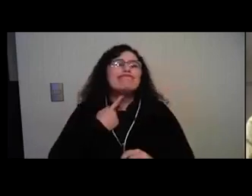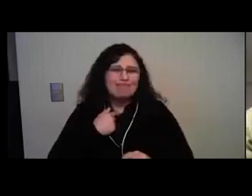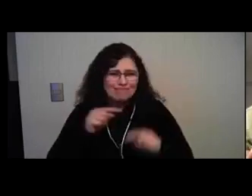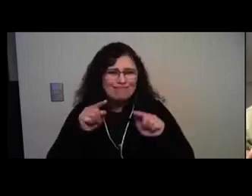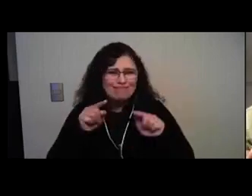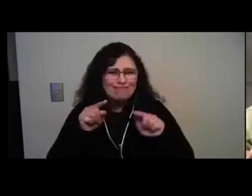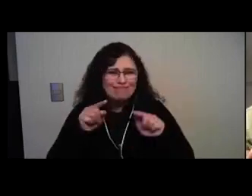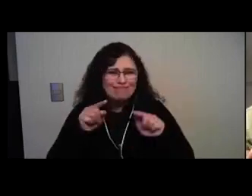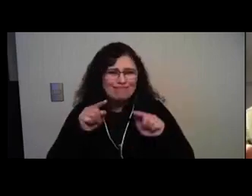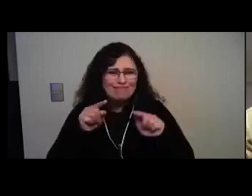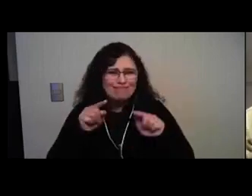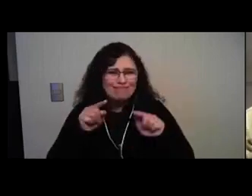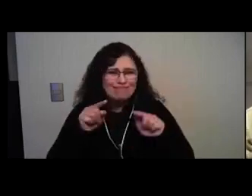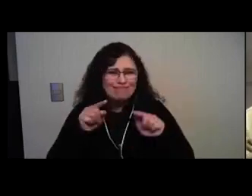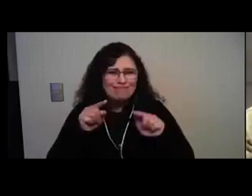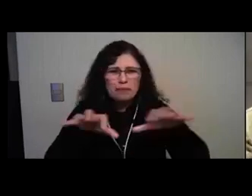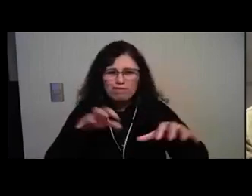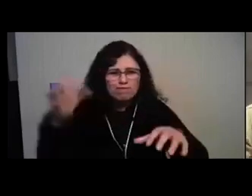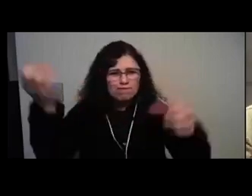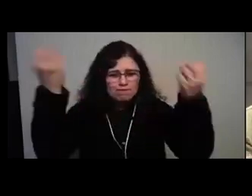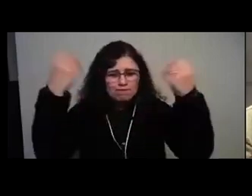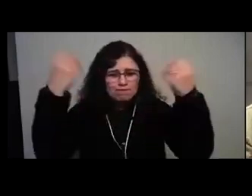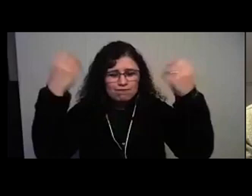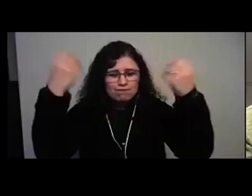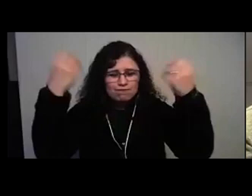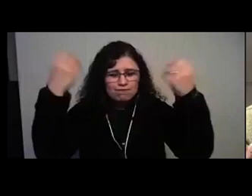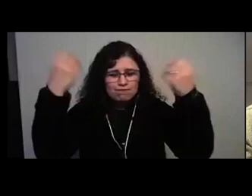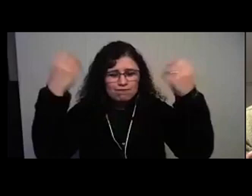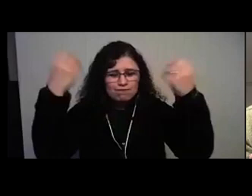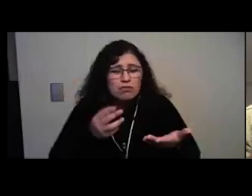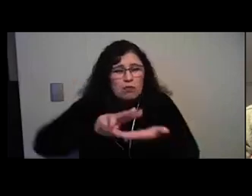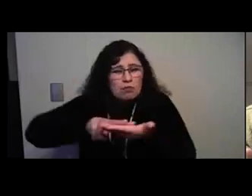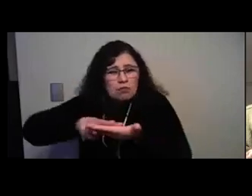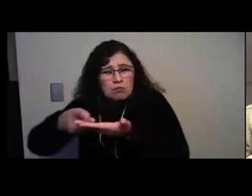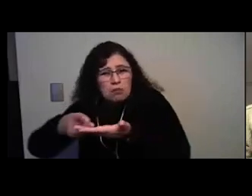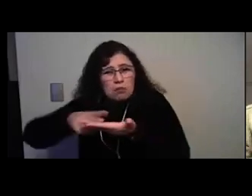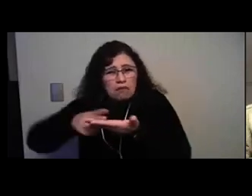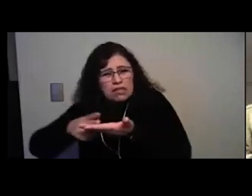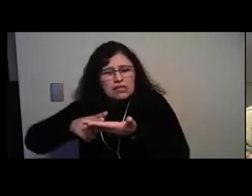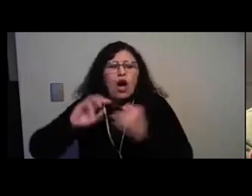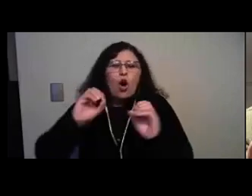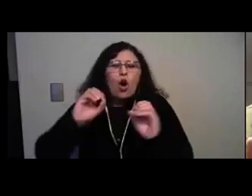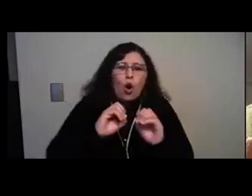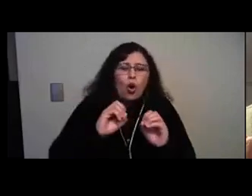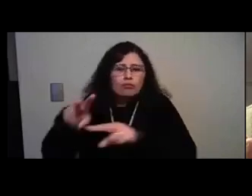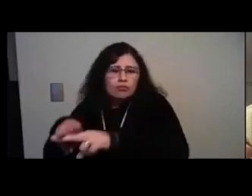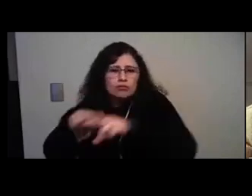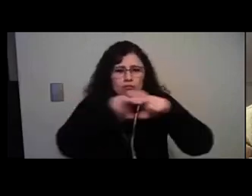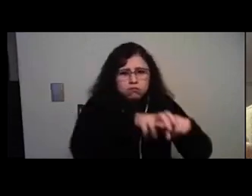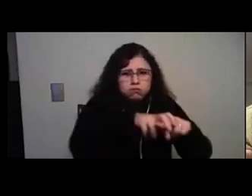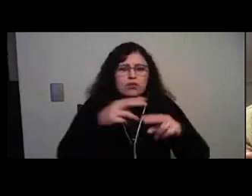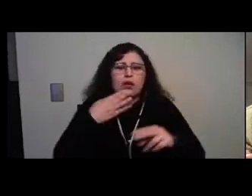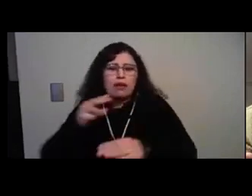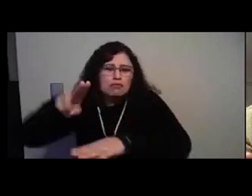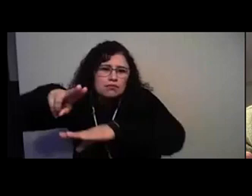cosas prácticas, ¿ya? De lo que significa movilizar, a un paciente que tenga algún trastorno de marcha, ¿ya?